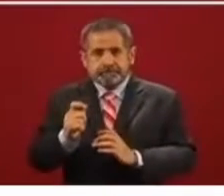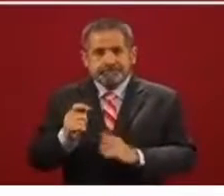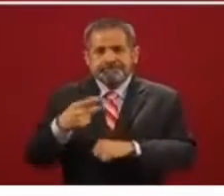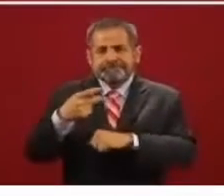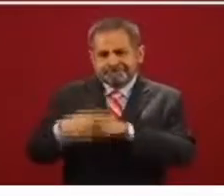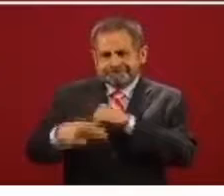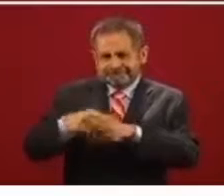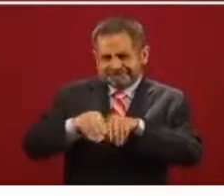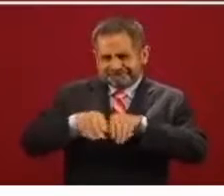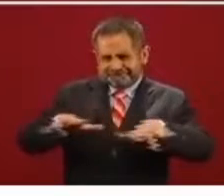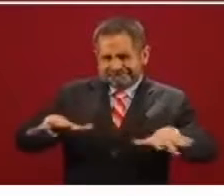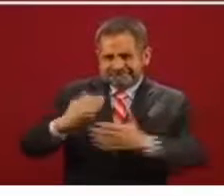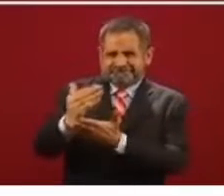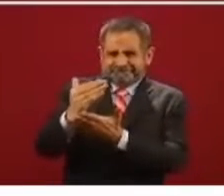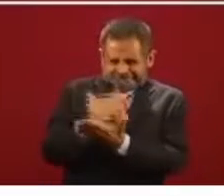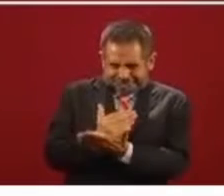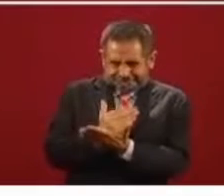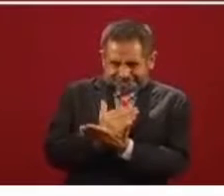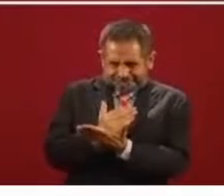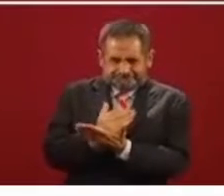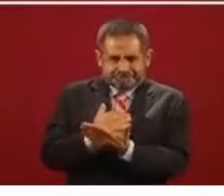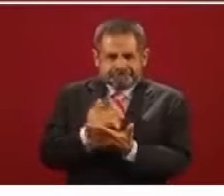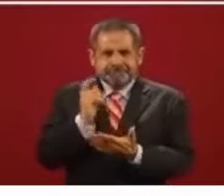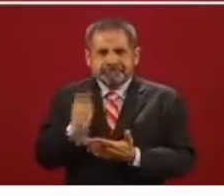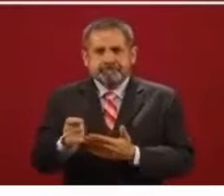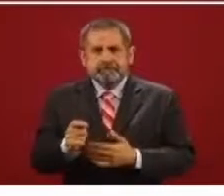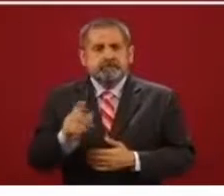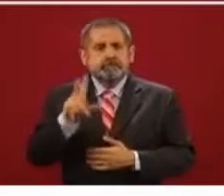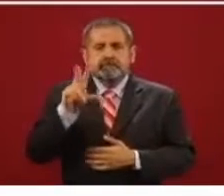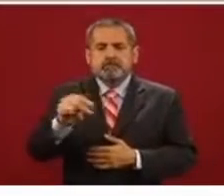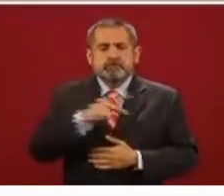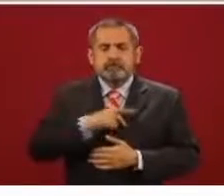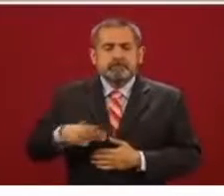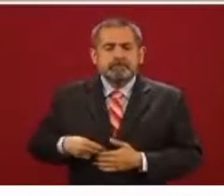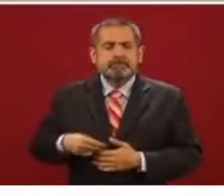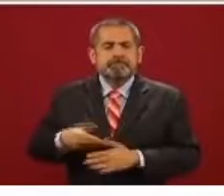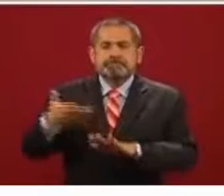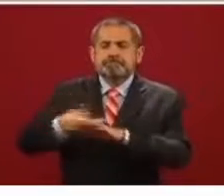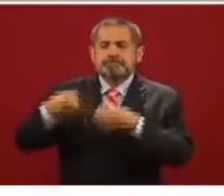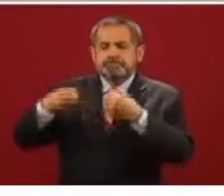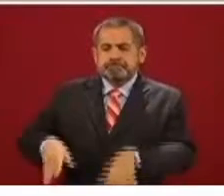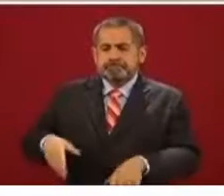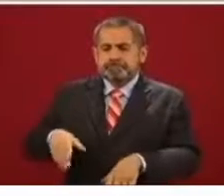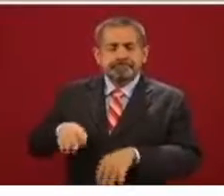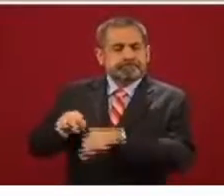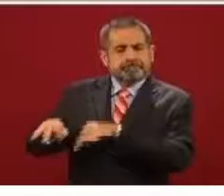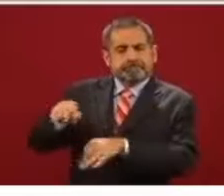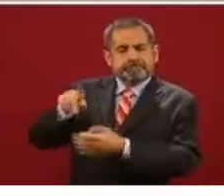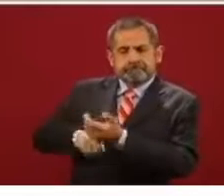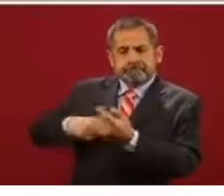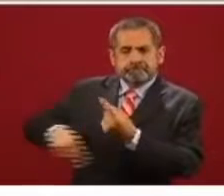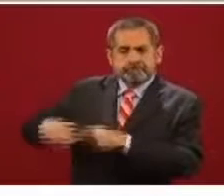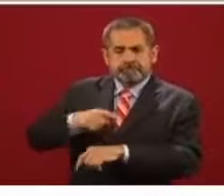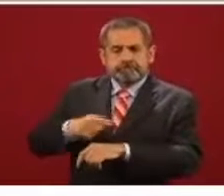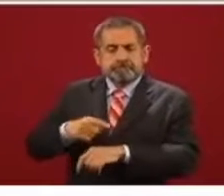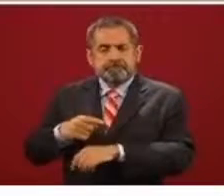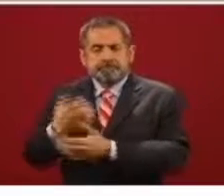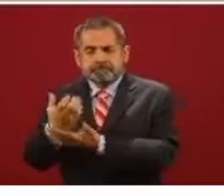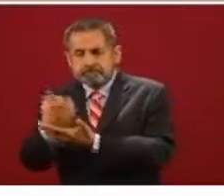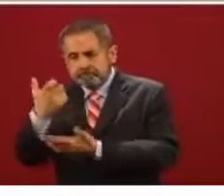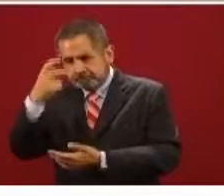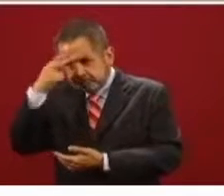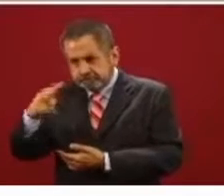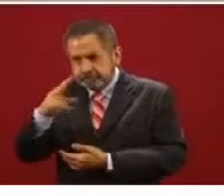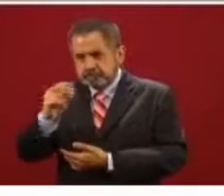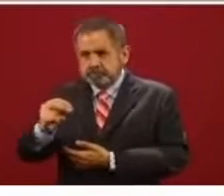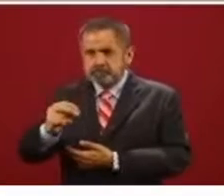de propagación del virus no vayan a afectar actividades sustantivas para la economía de México y Estados Unidos y